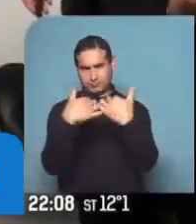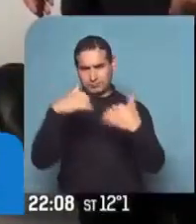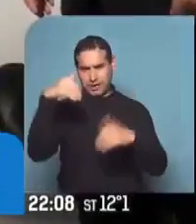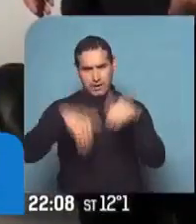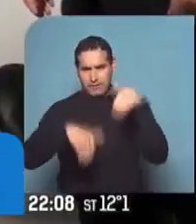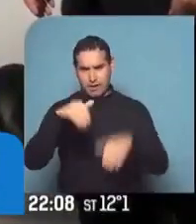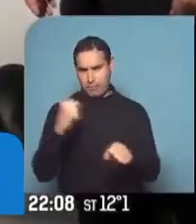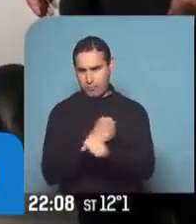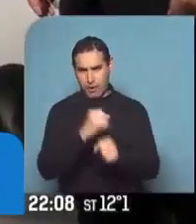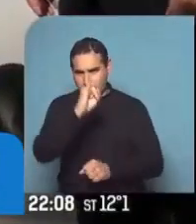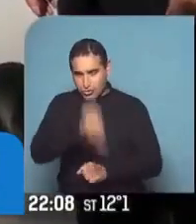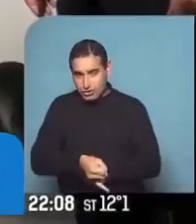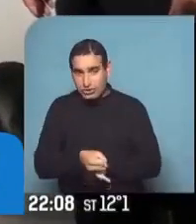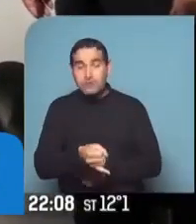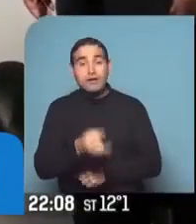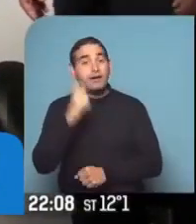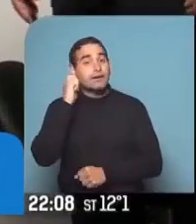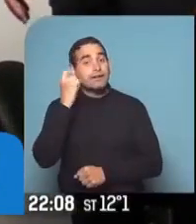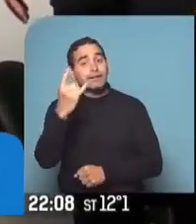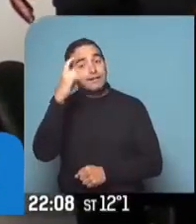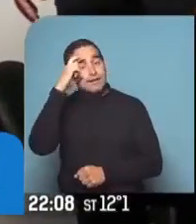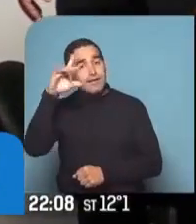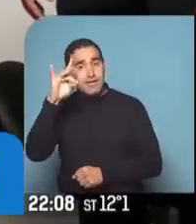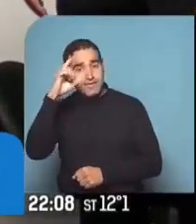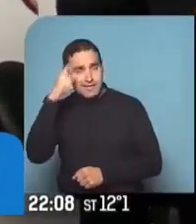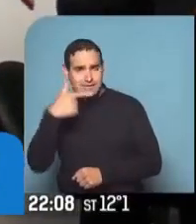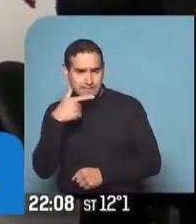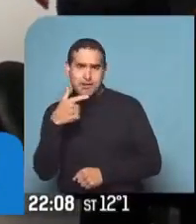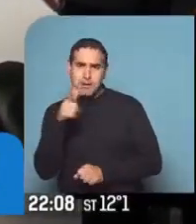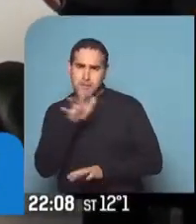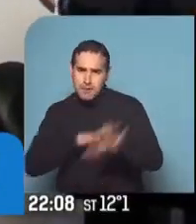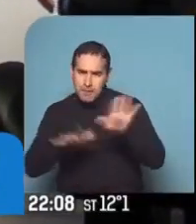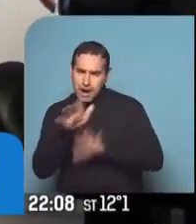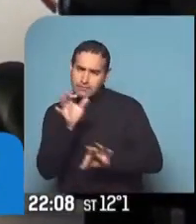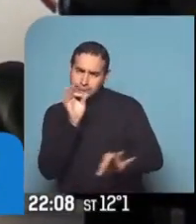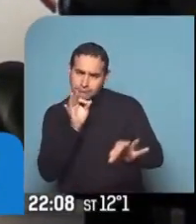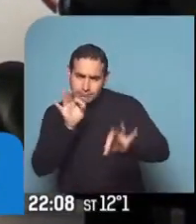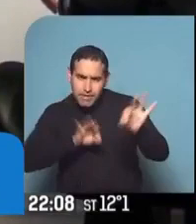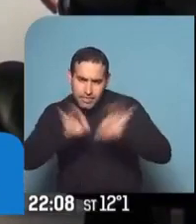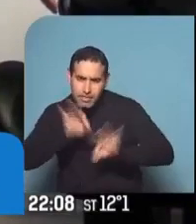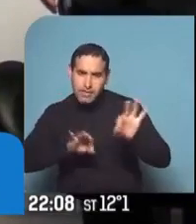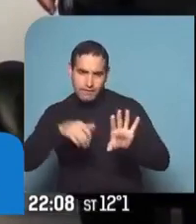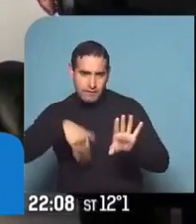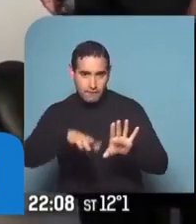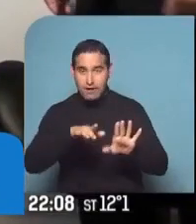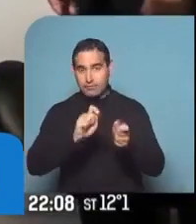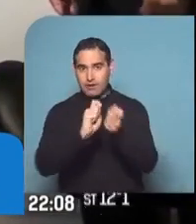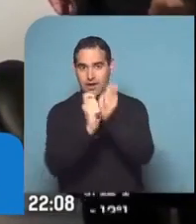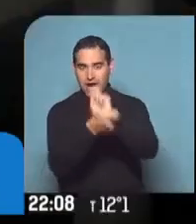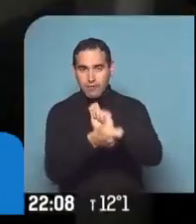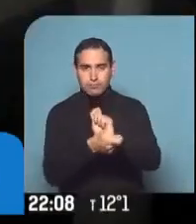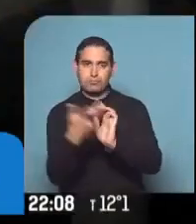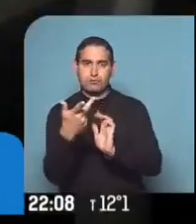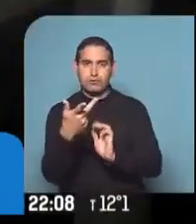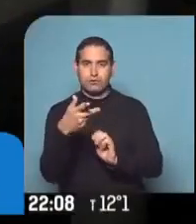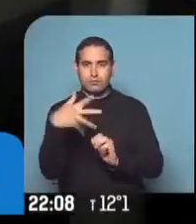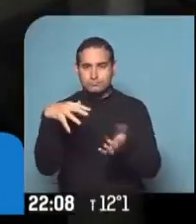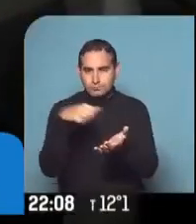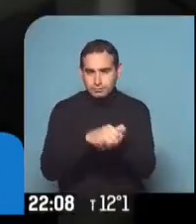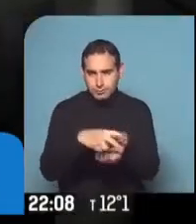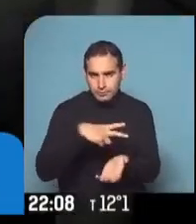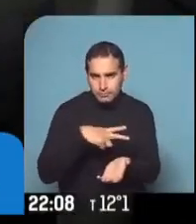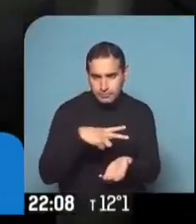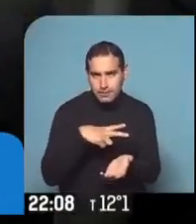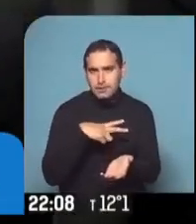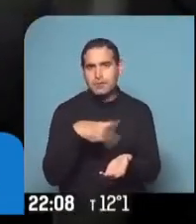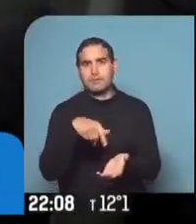es el optimismo que Guedes prepara un paquete de medidas para acompañar la reforma. Privatizaciones, achicamiento del